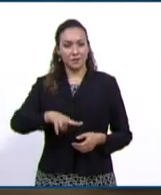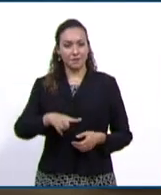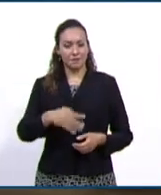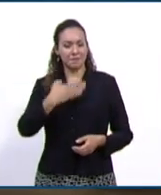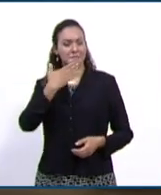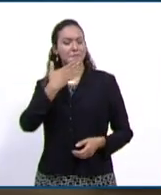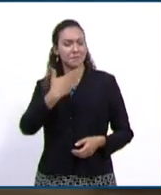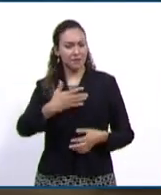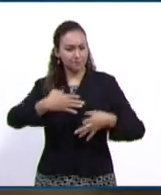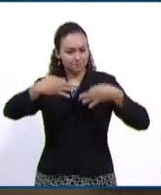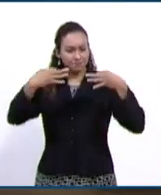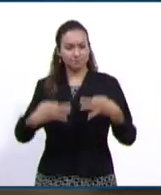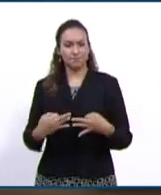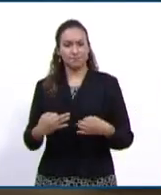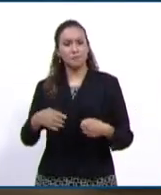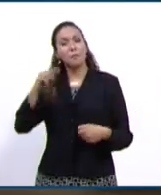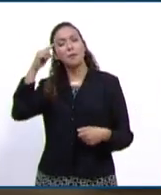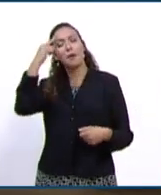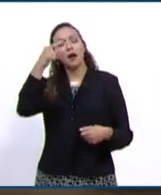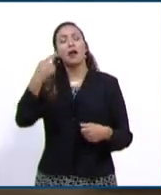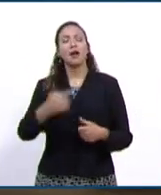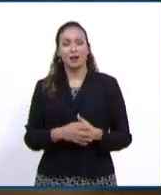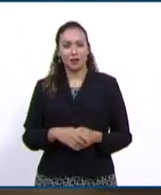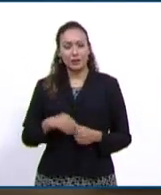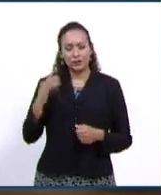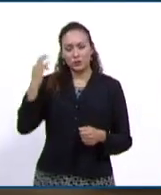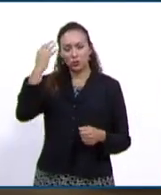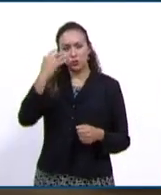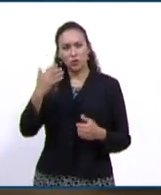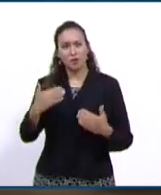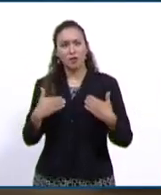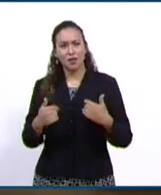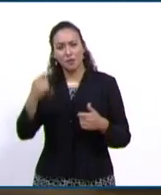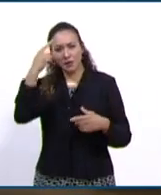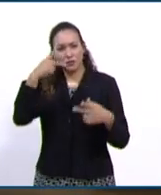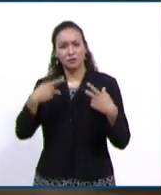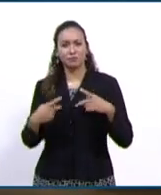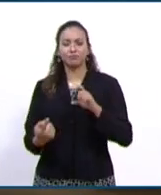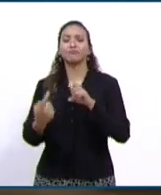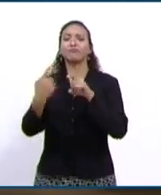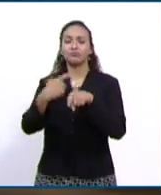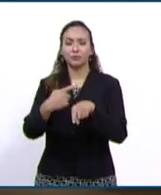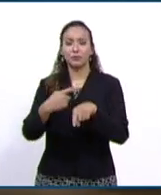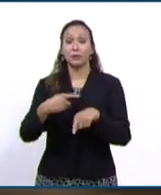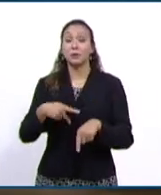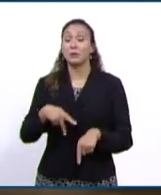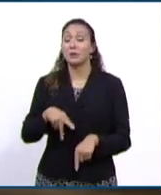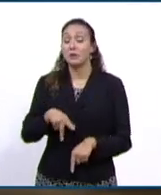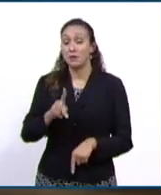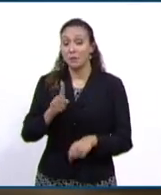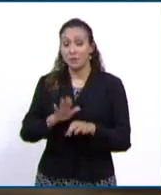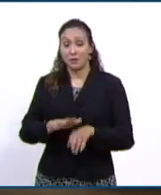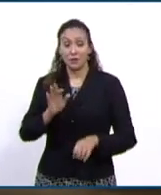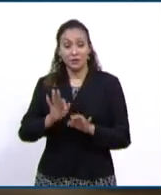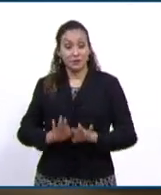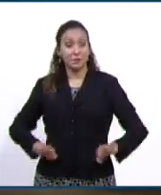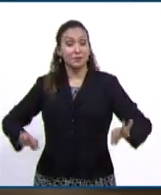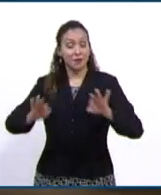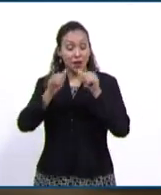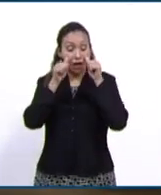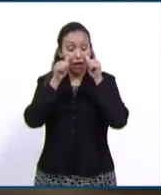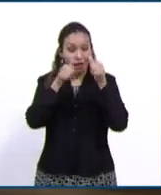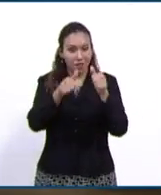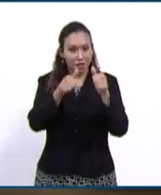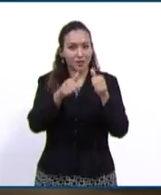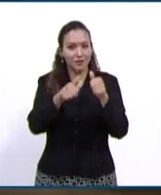rigor, con sensatez y con sensibilidad, pero sobre todo escucharemos